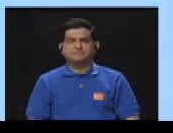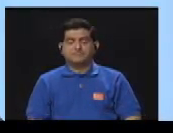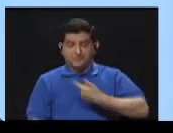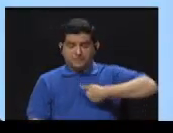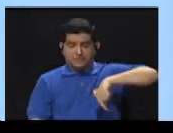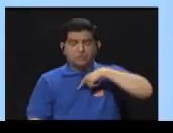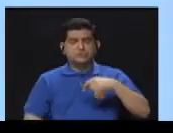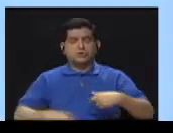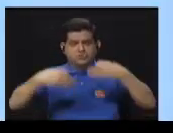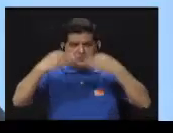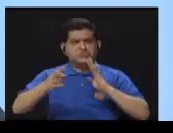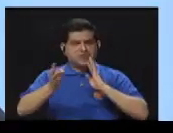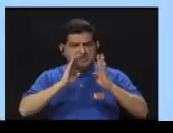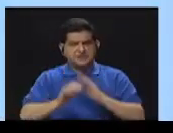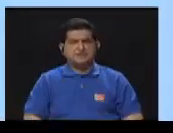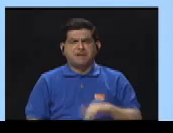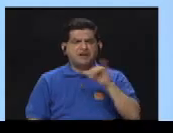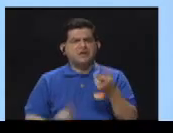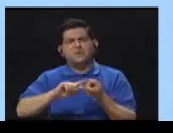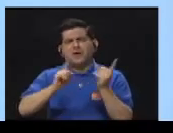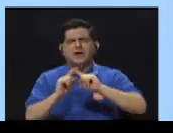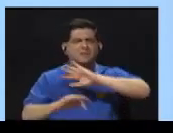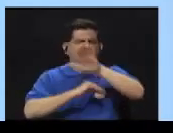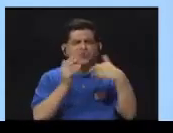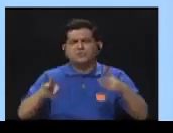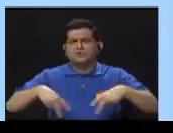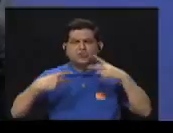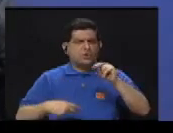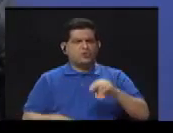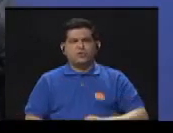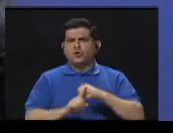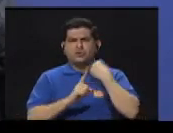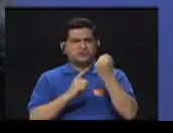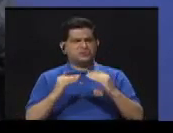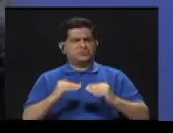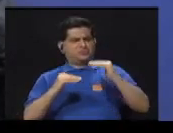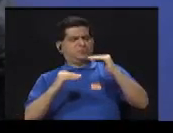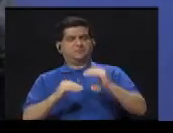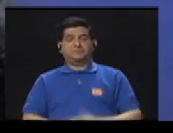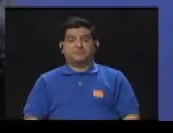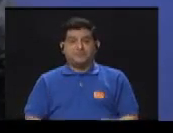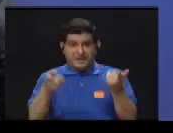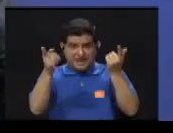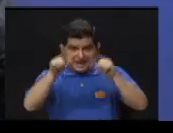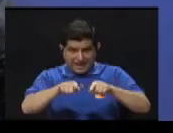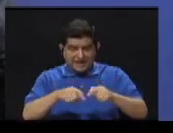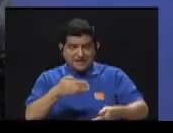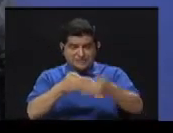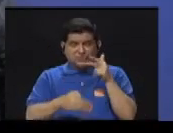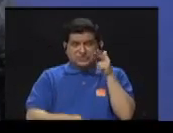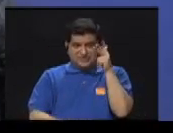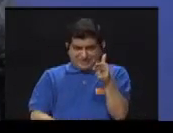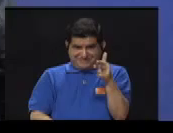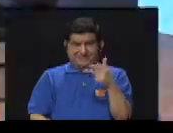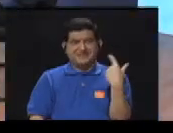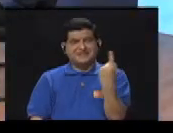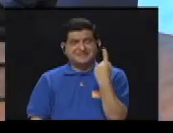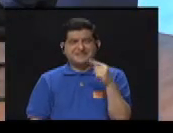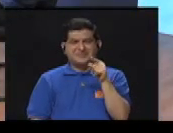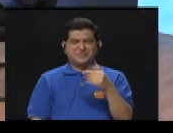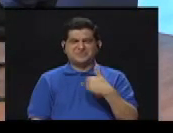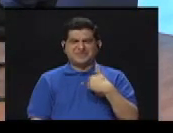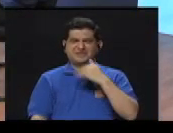o sea, nosotros decidimos hablarles como si fueran amigos de toda la vida. No, claro. No ponernos en una posición, porque el hecho de estar detrás de la cámara siempre